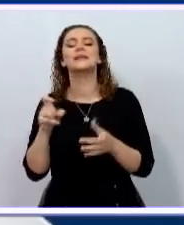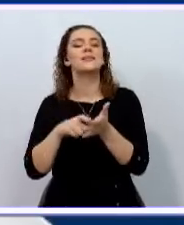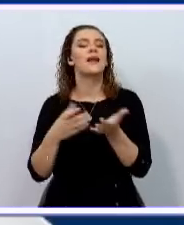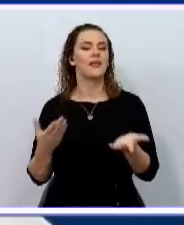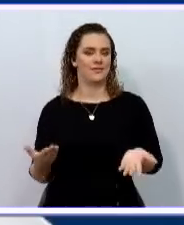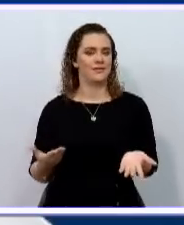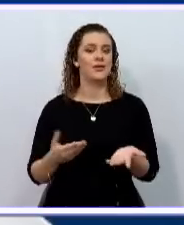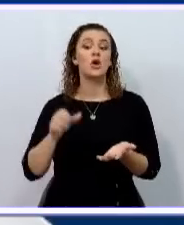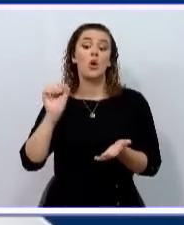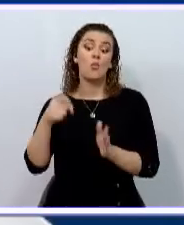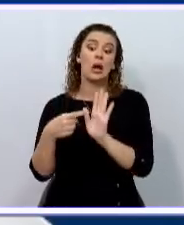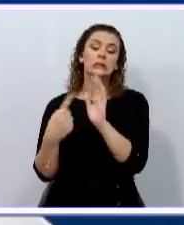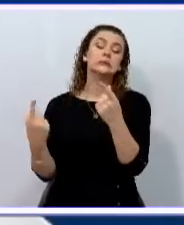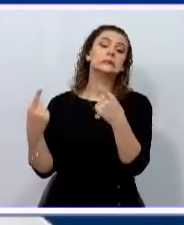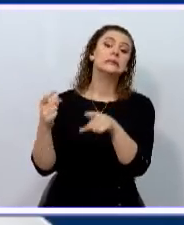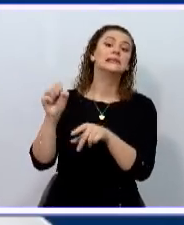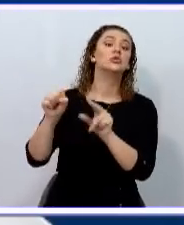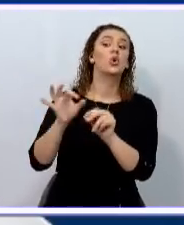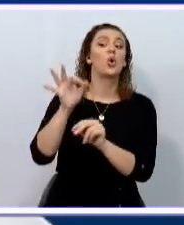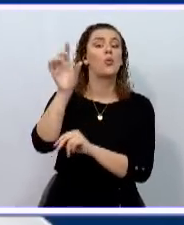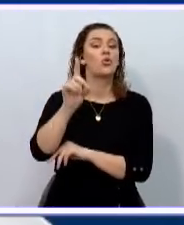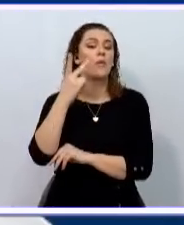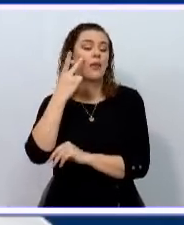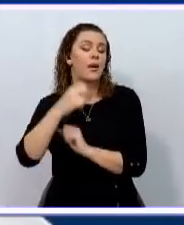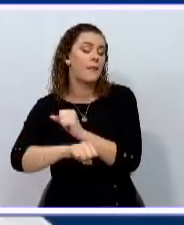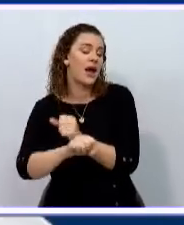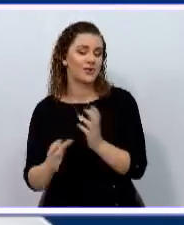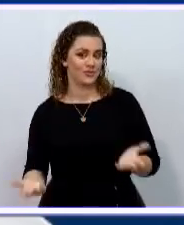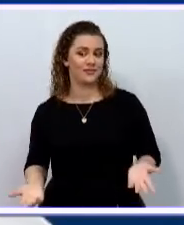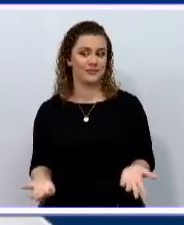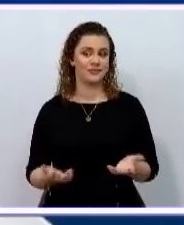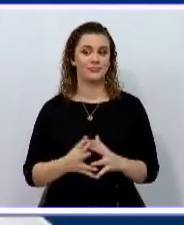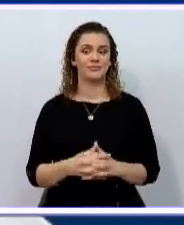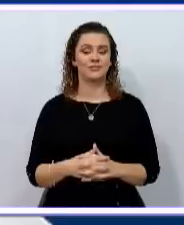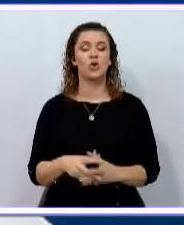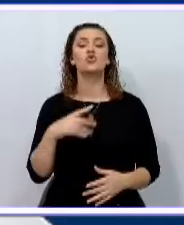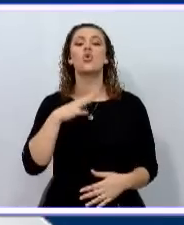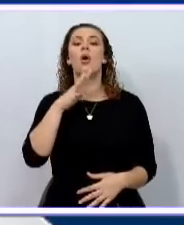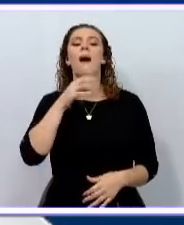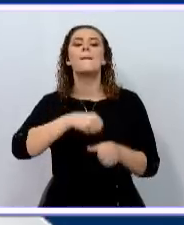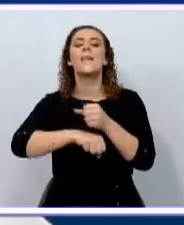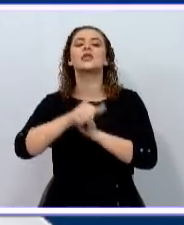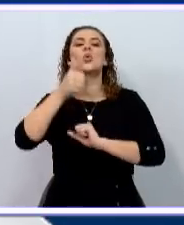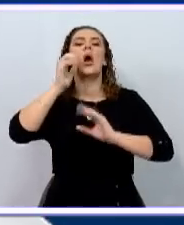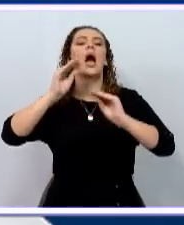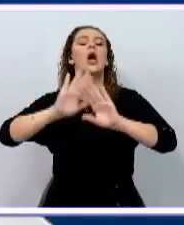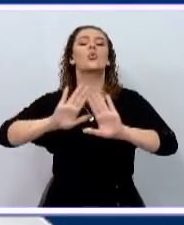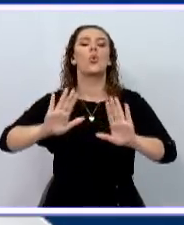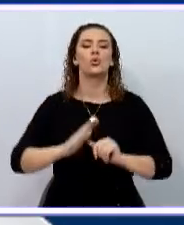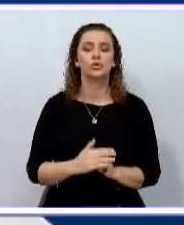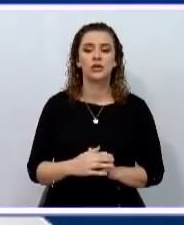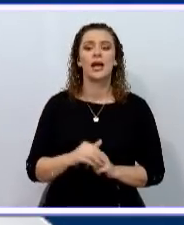y puede quedar expuesto o no en el próximo partido yo hablo del partido de anoche